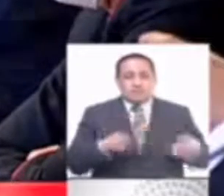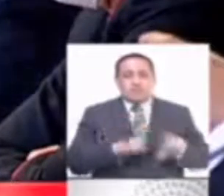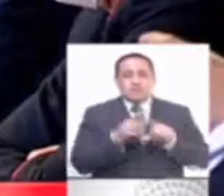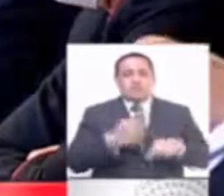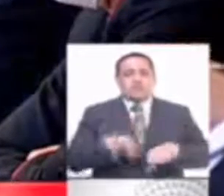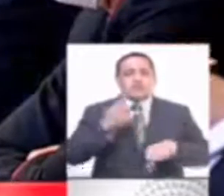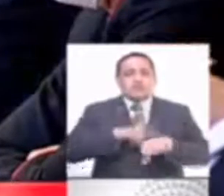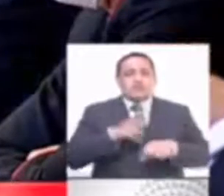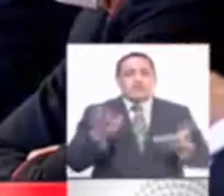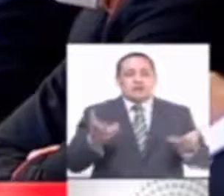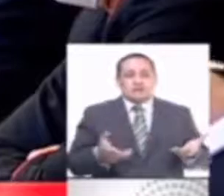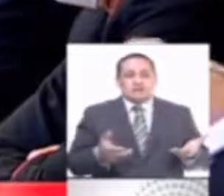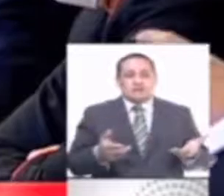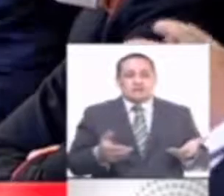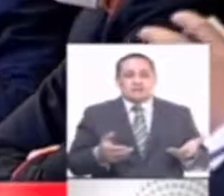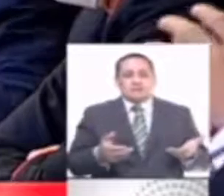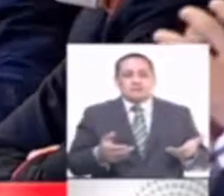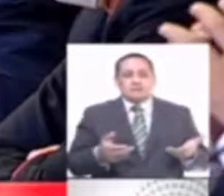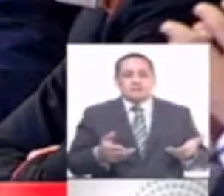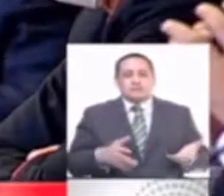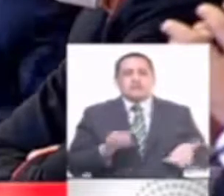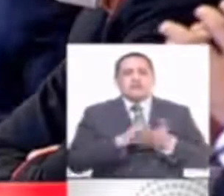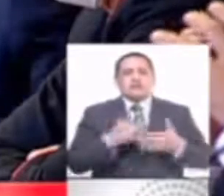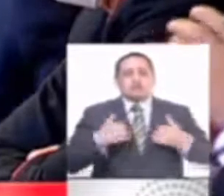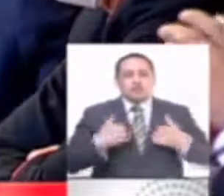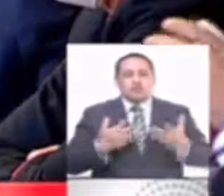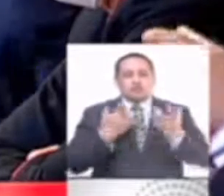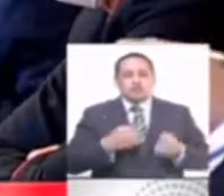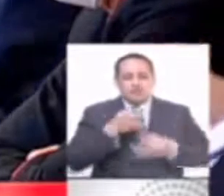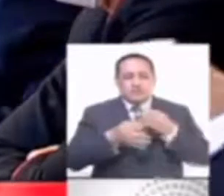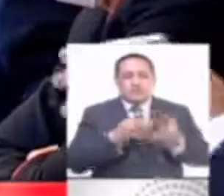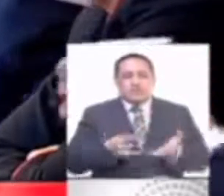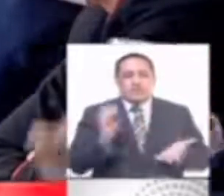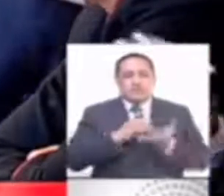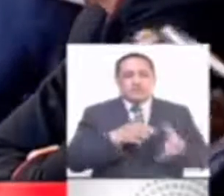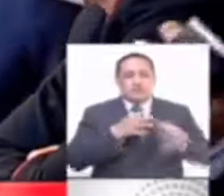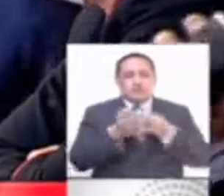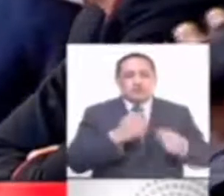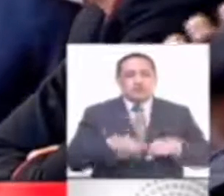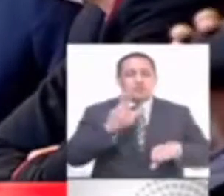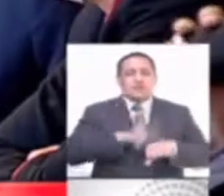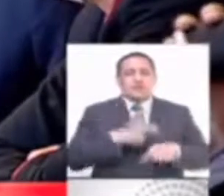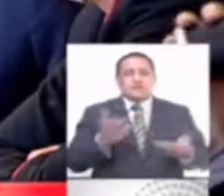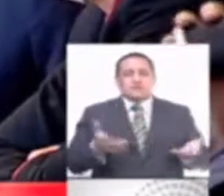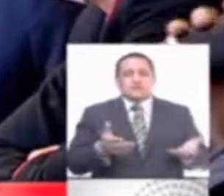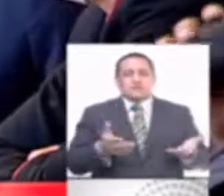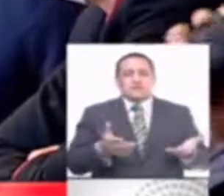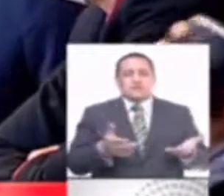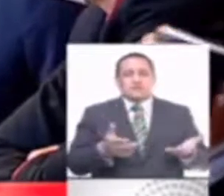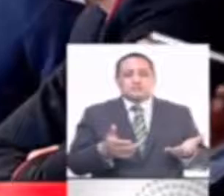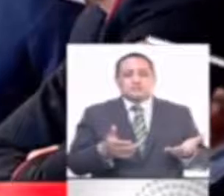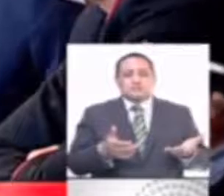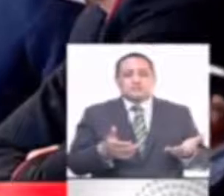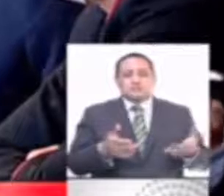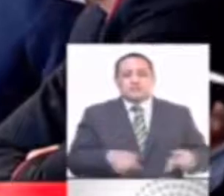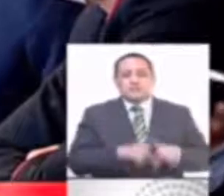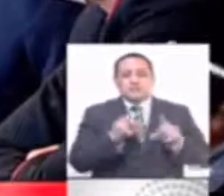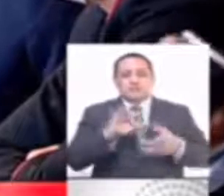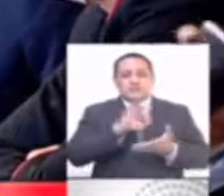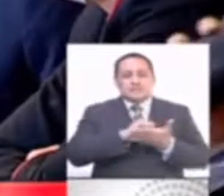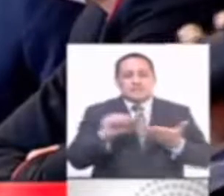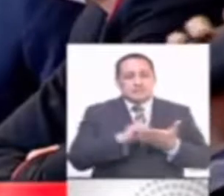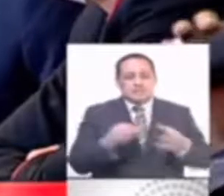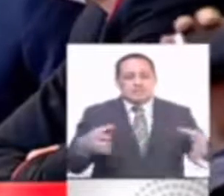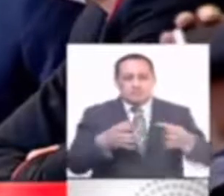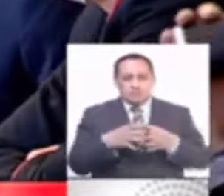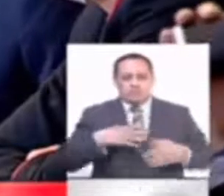una naturalidad que yo no quisiera decir nada más, pero lo dicen con una naturalidad que 3 meses